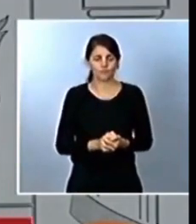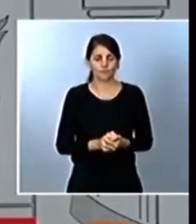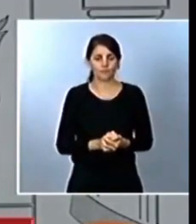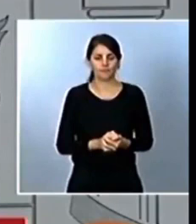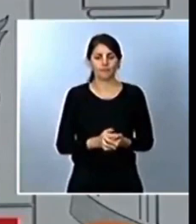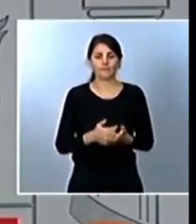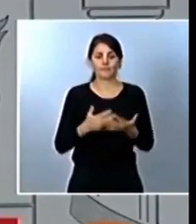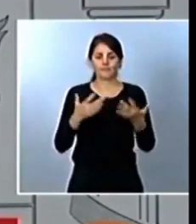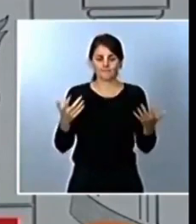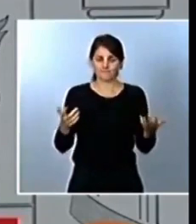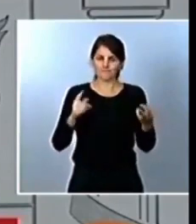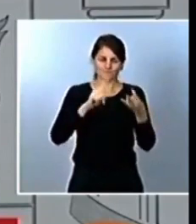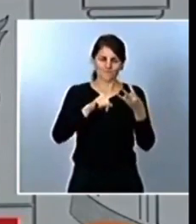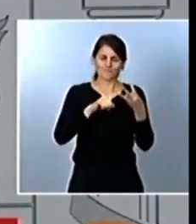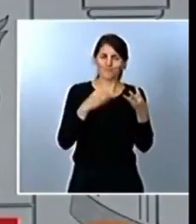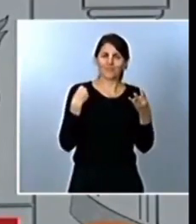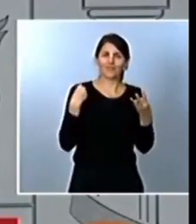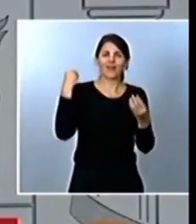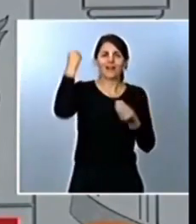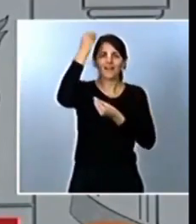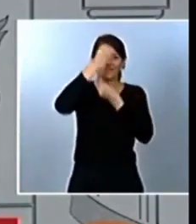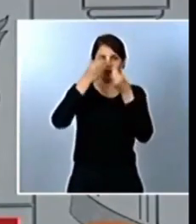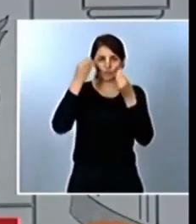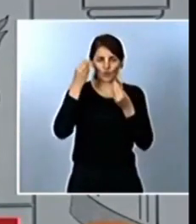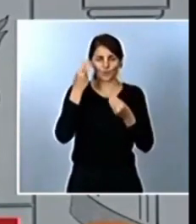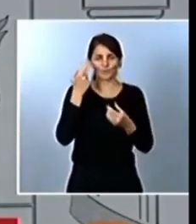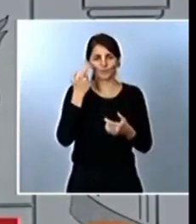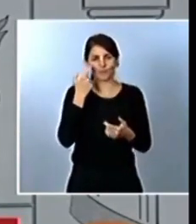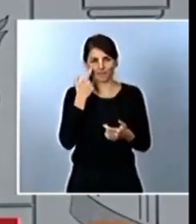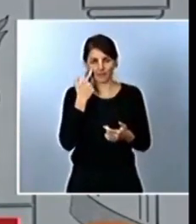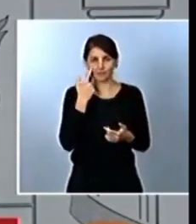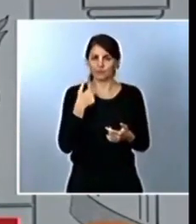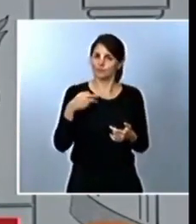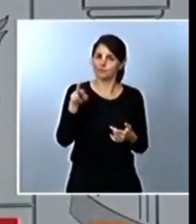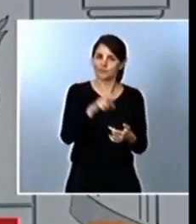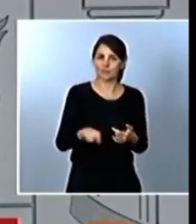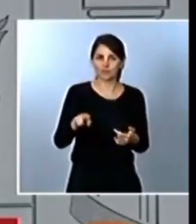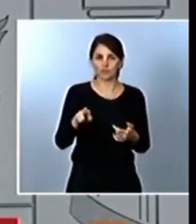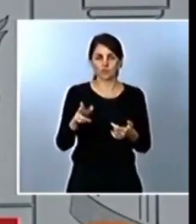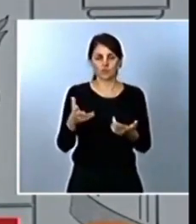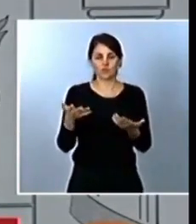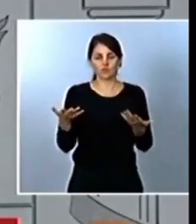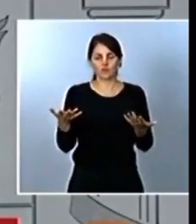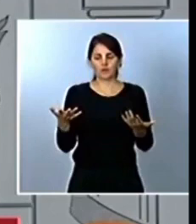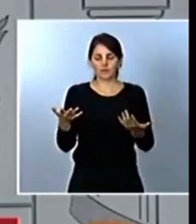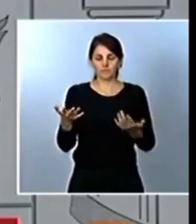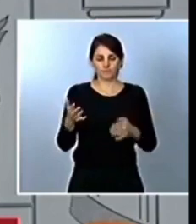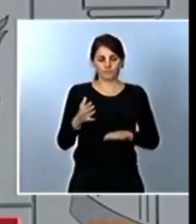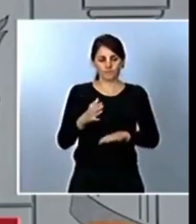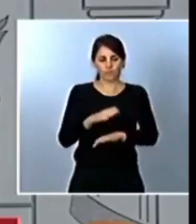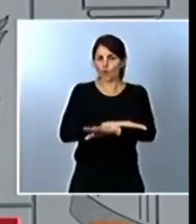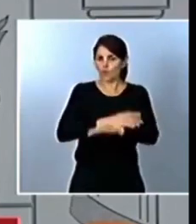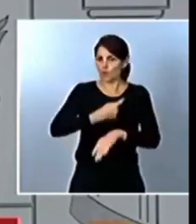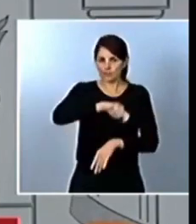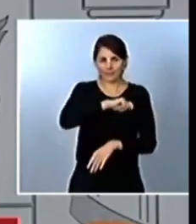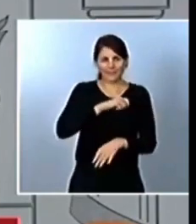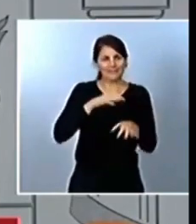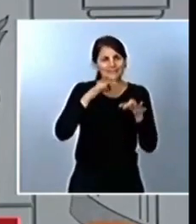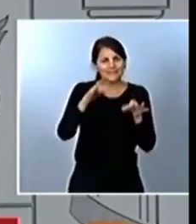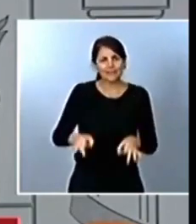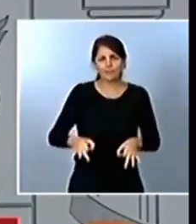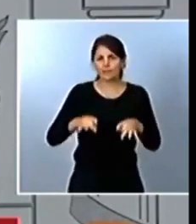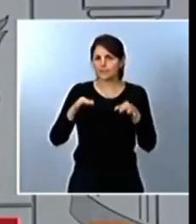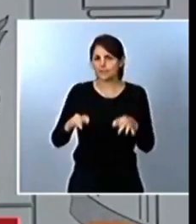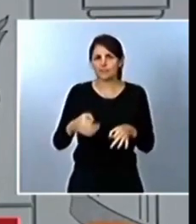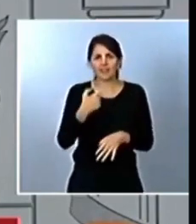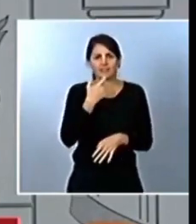siempre ha defendido que para renunciar, o mejor dicho, para limitar o reducir derechos